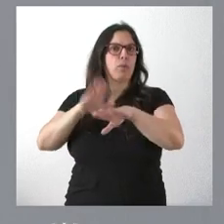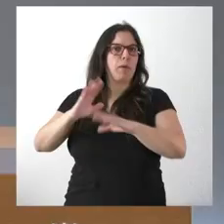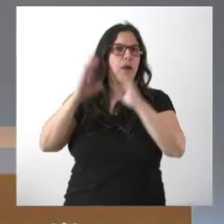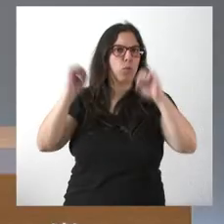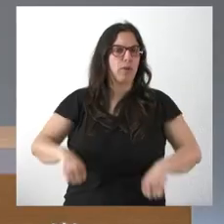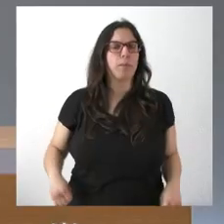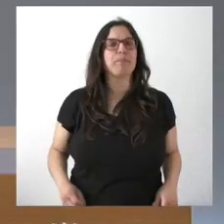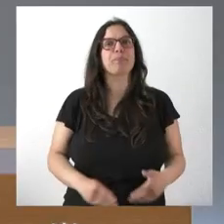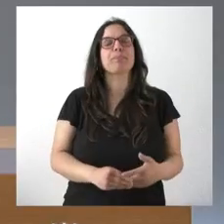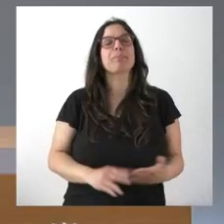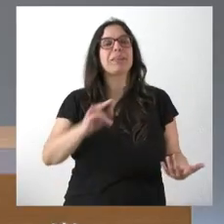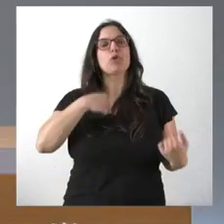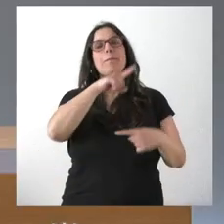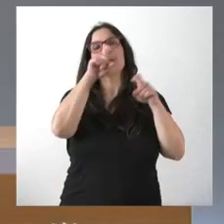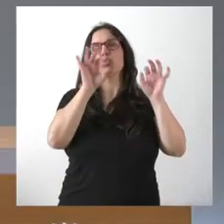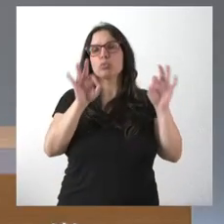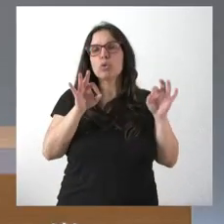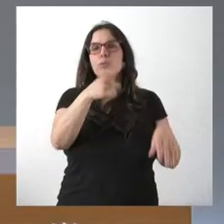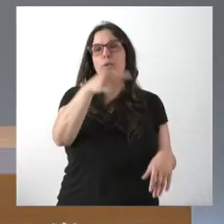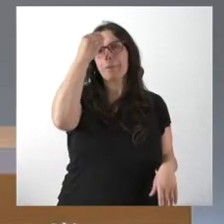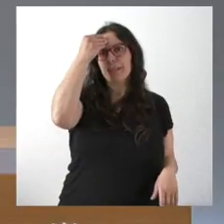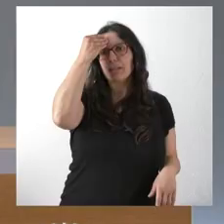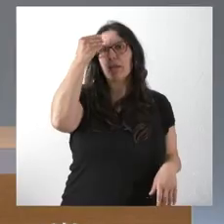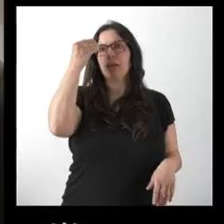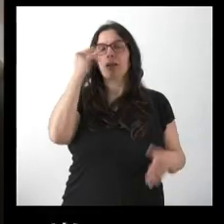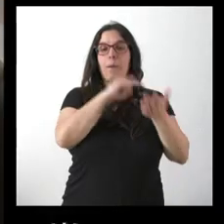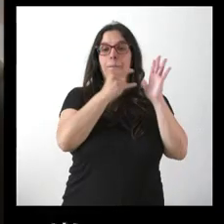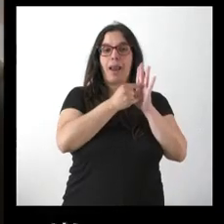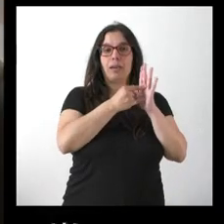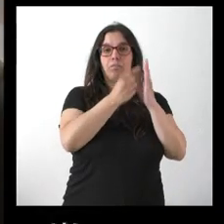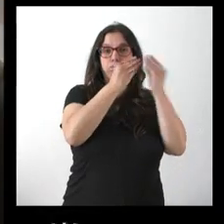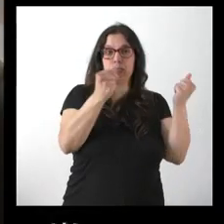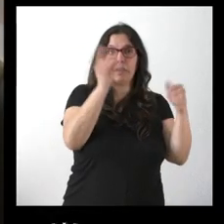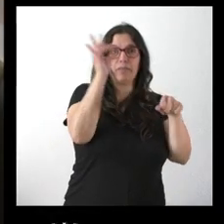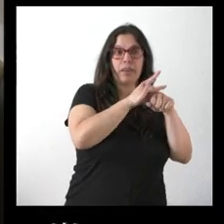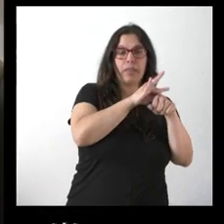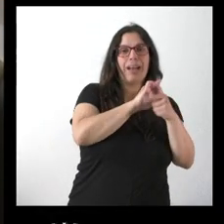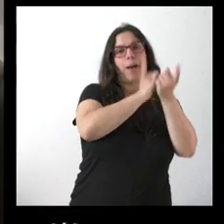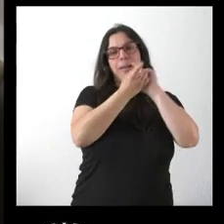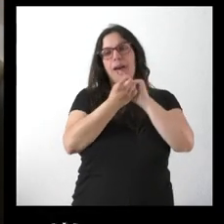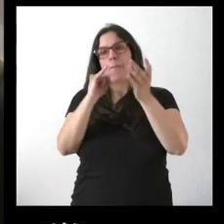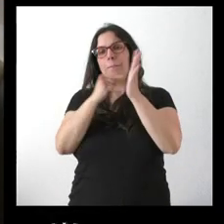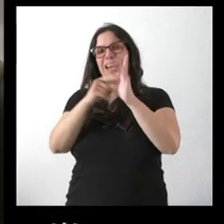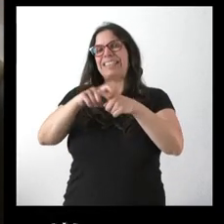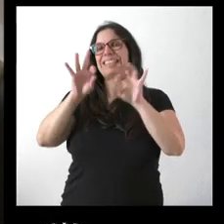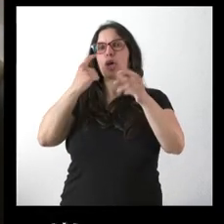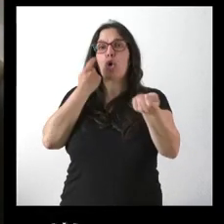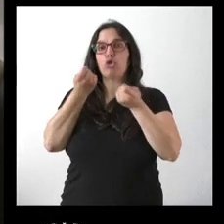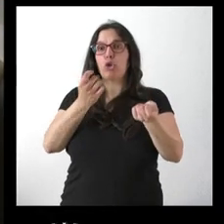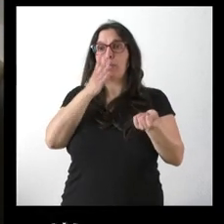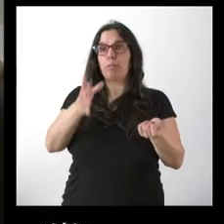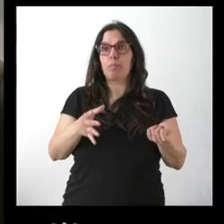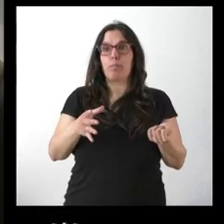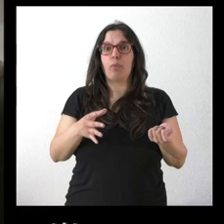Sí, la pregunta era si se plantean pasar de un plan de erradicación a uno de control, dado que los pasos que se están dando es